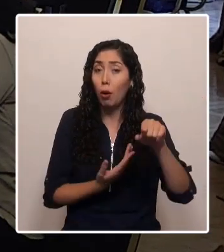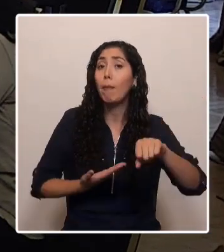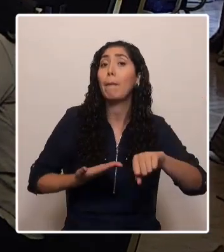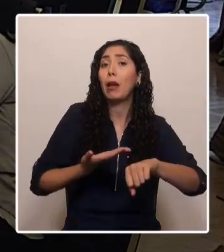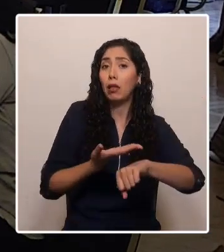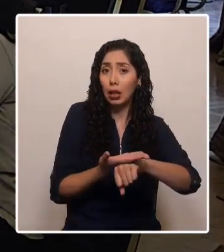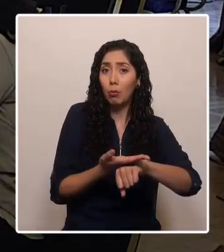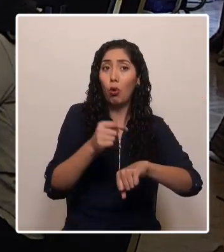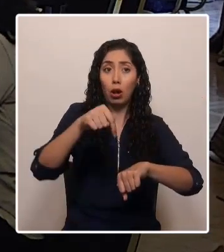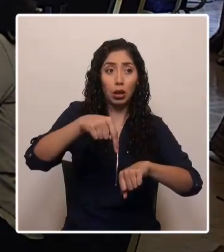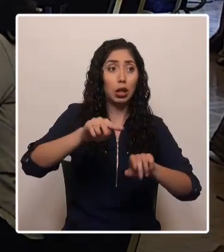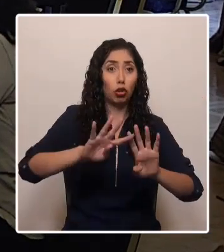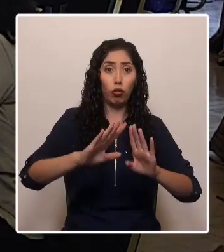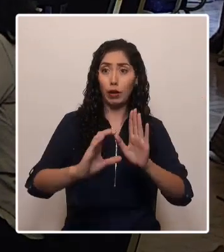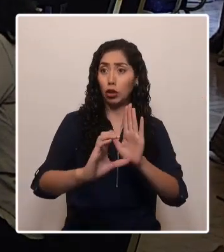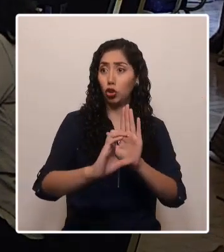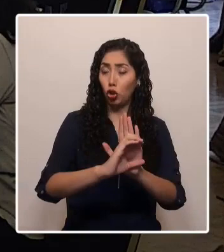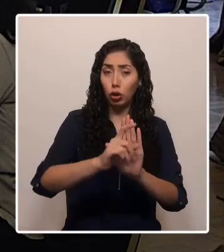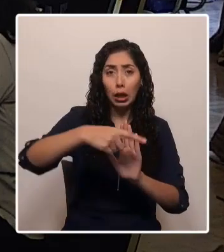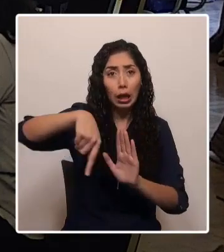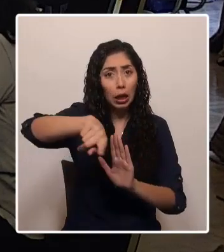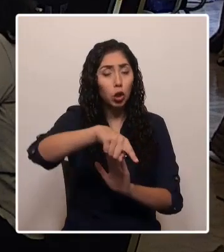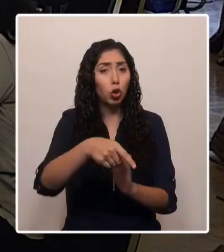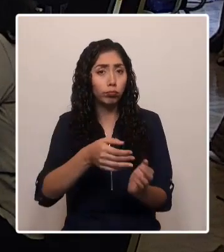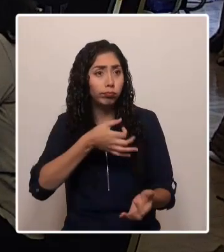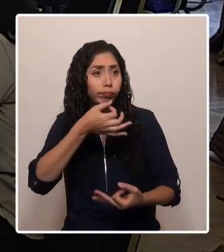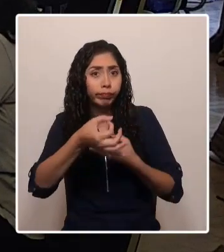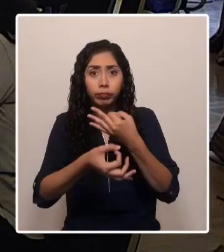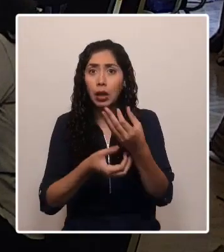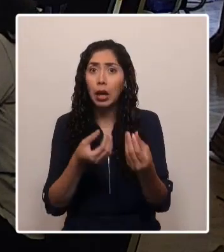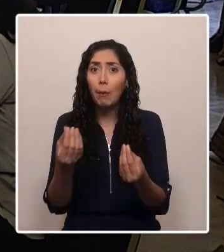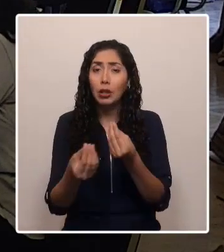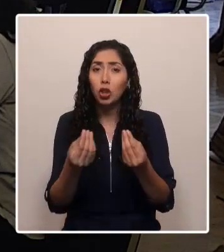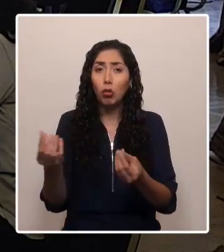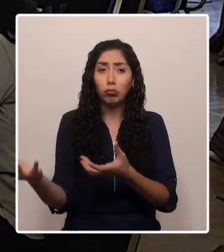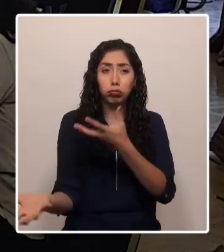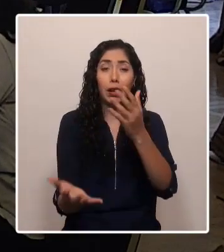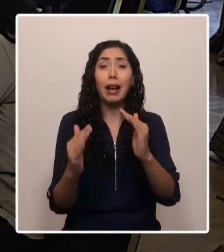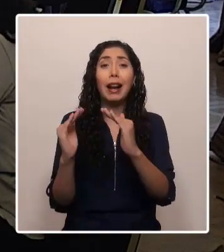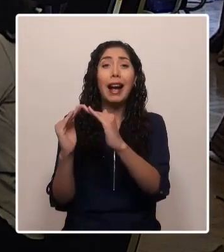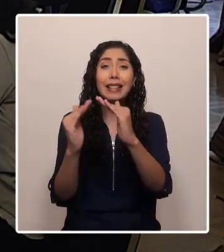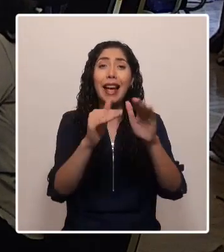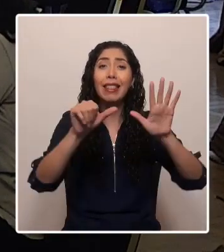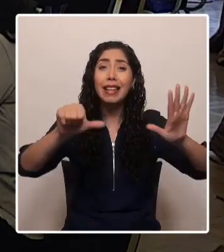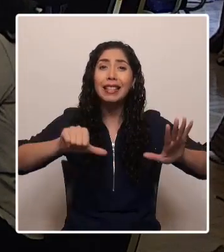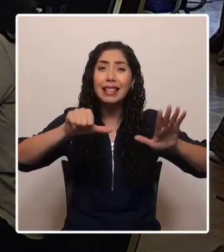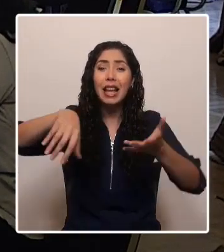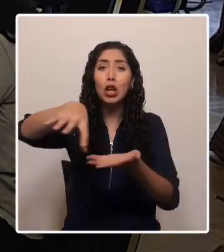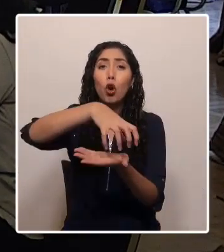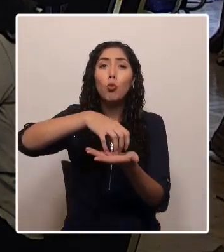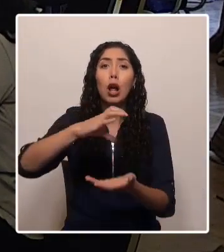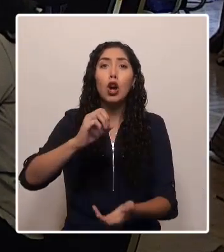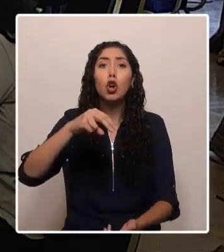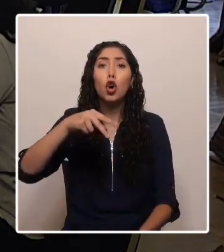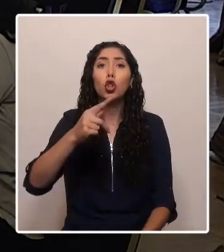la convención que se manifestara respecto de la quema de 16 casas que se produjo en Contulmo la semana pasada.